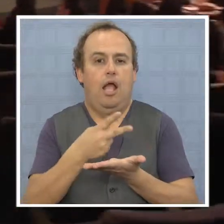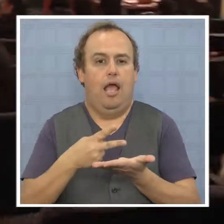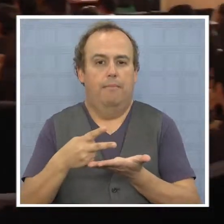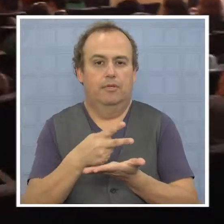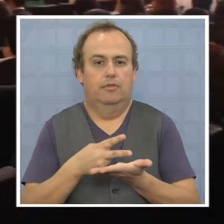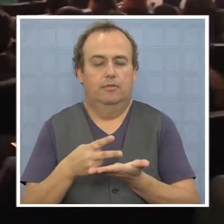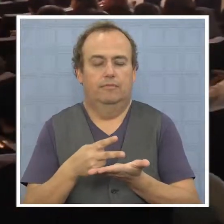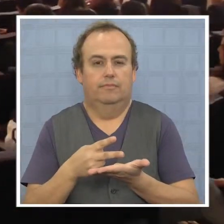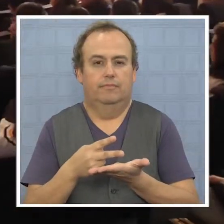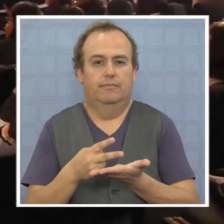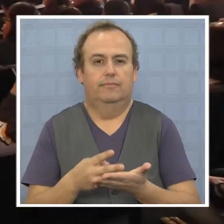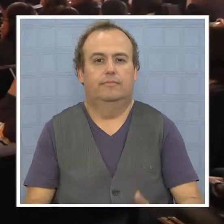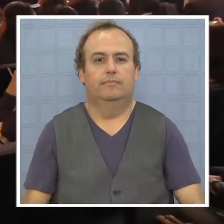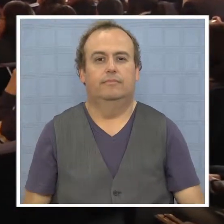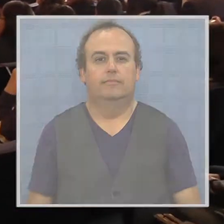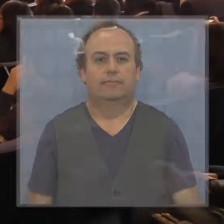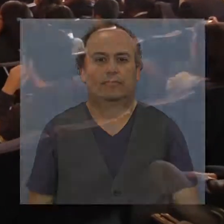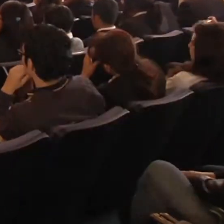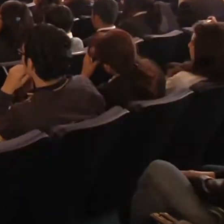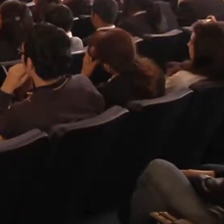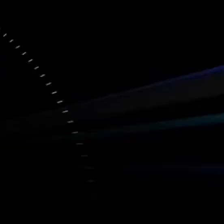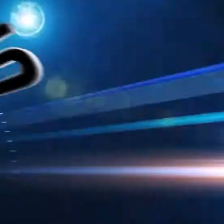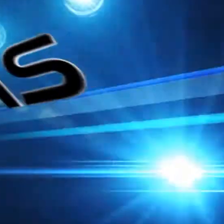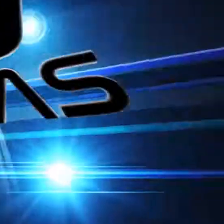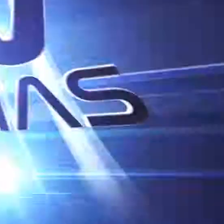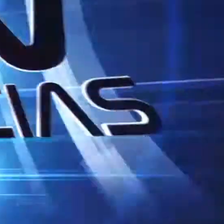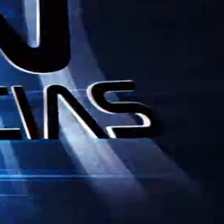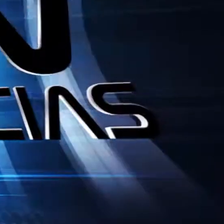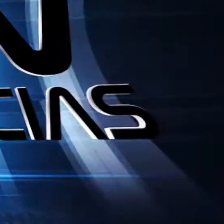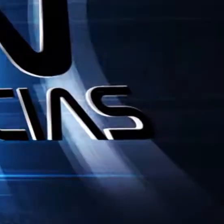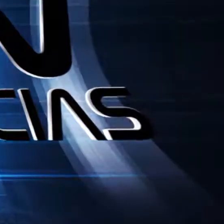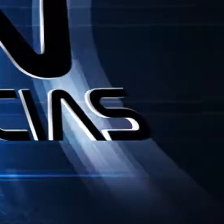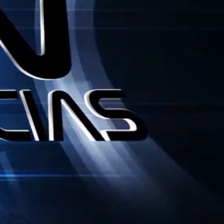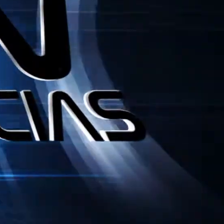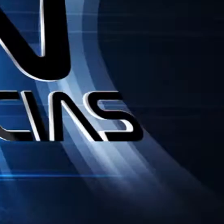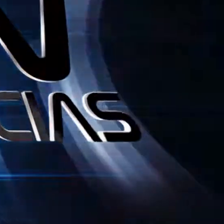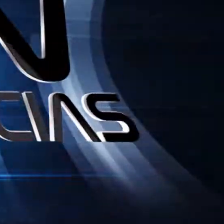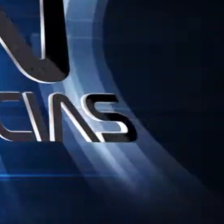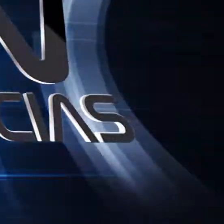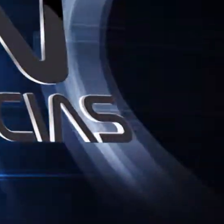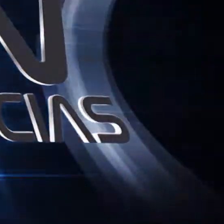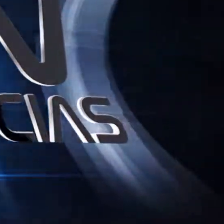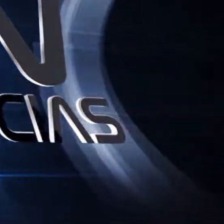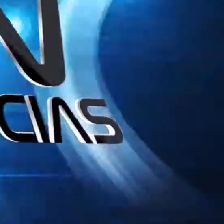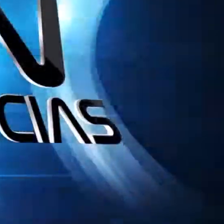Diego Queroca,